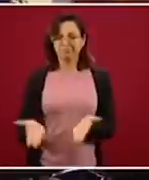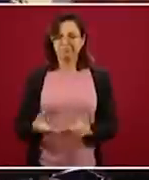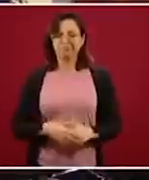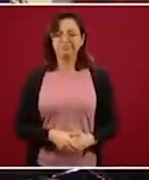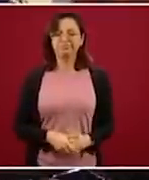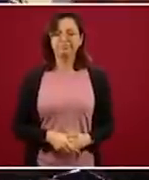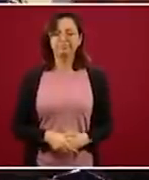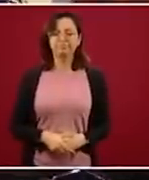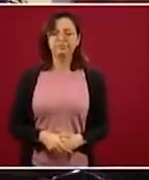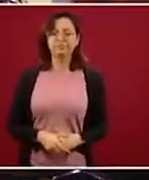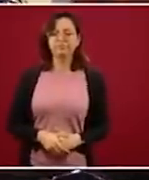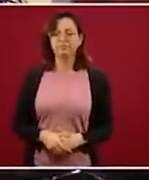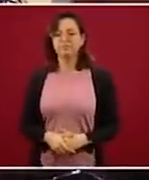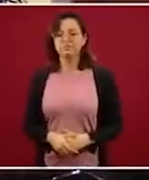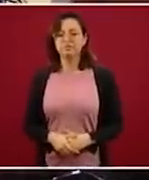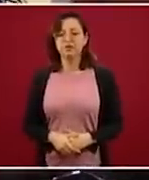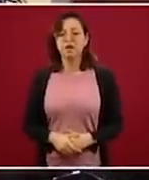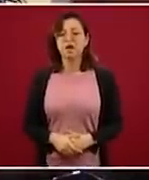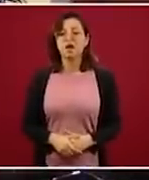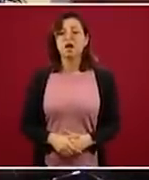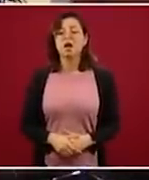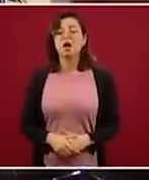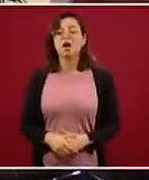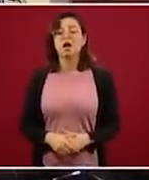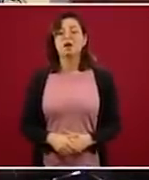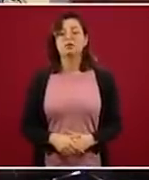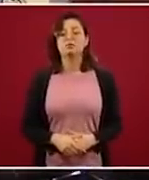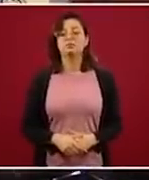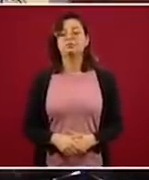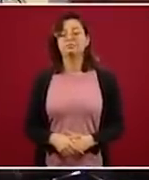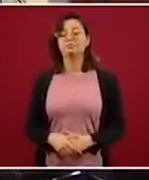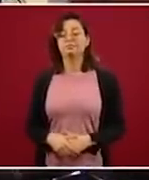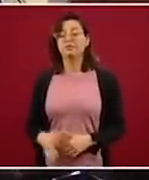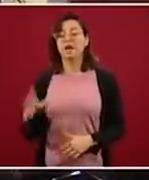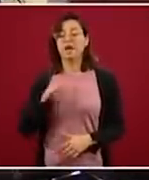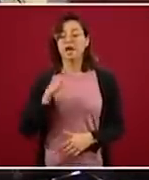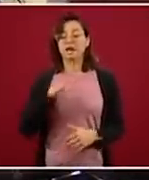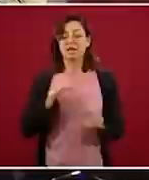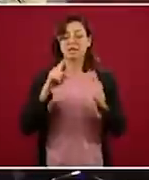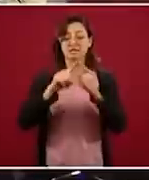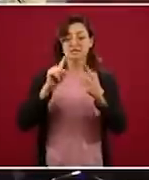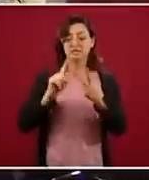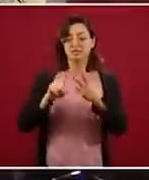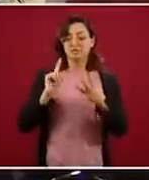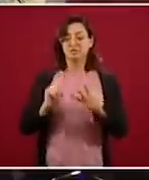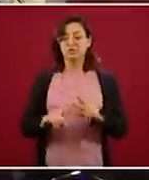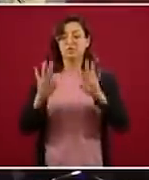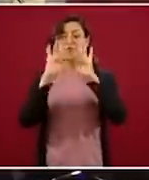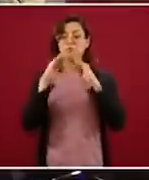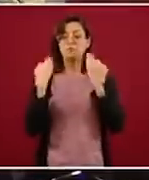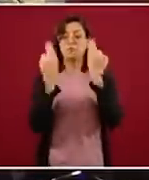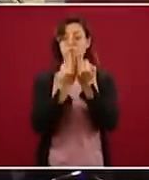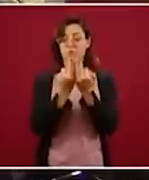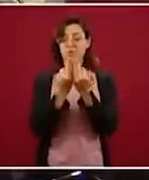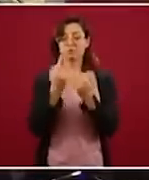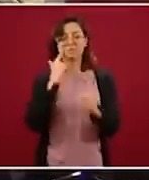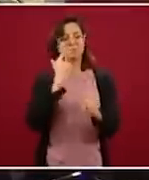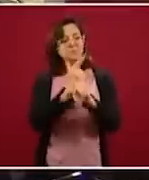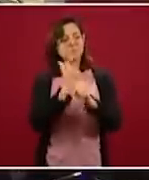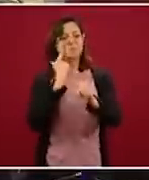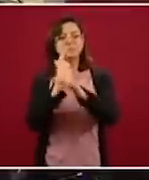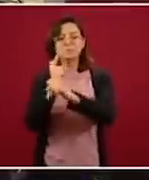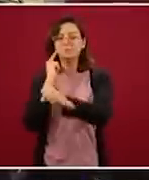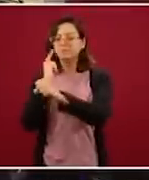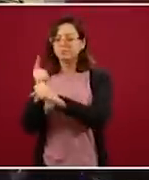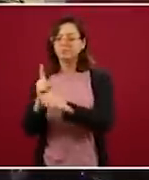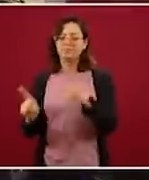Sí, hemos básicamente hay tres con su doña presidenta, básicamente hay tres modalidades que es la que hemos estado detectando.